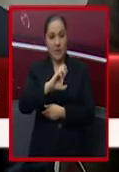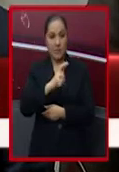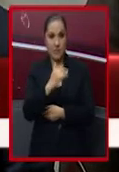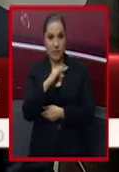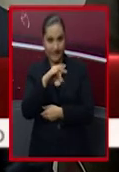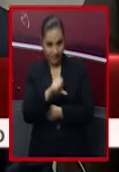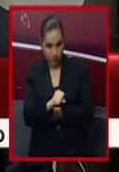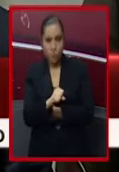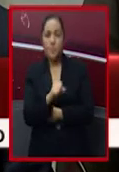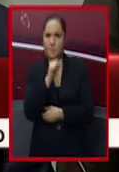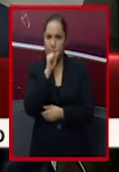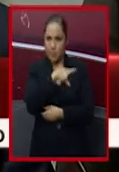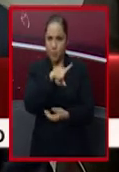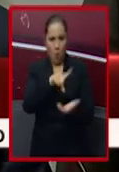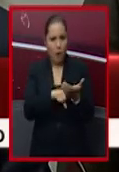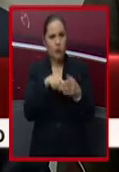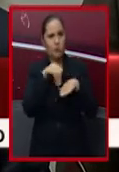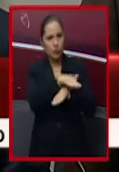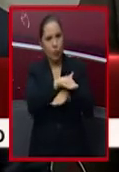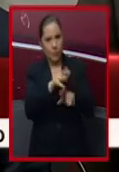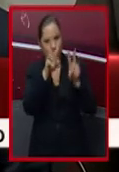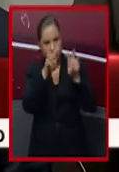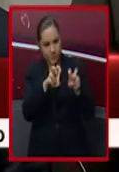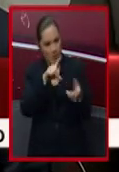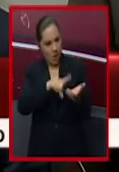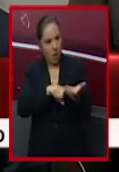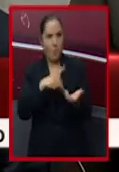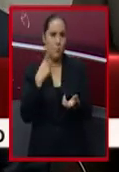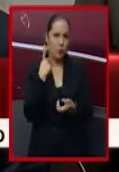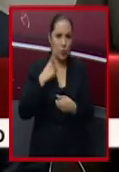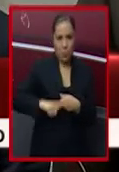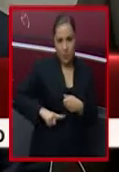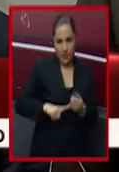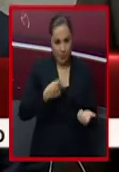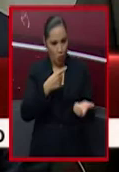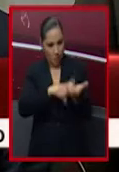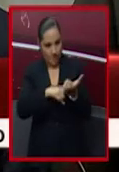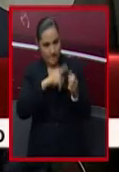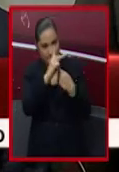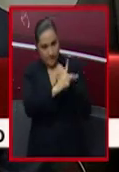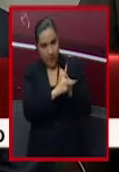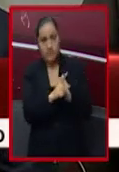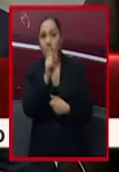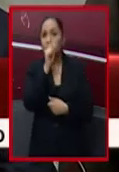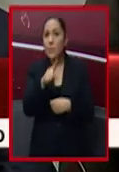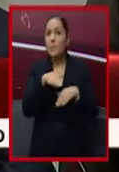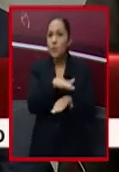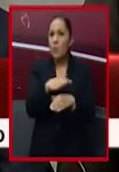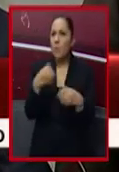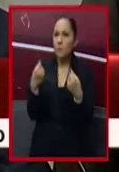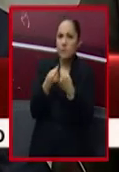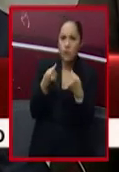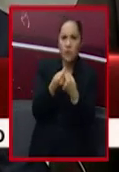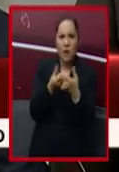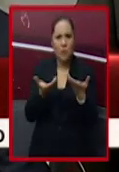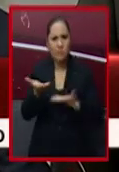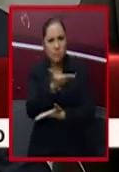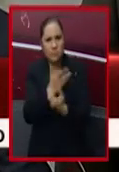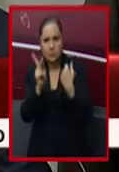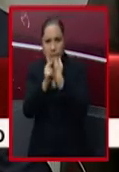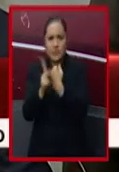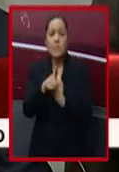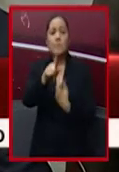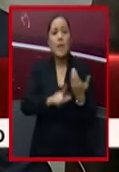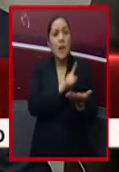de política interior, Ley Federal de Juegos con Apuestas y Sorteos, reformas a la Ley de Obras Públicas y